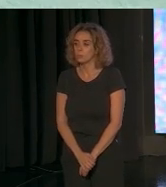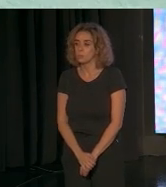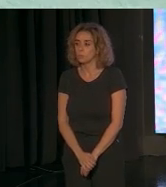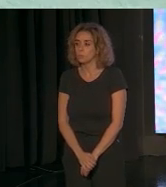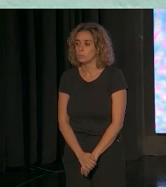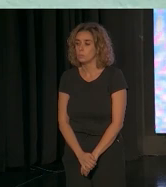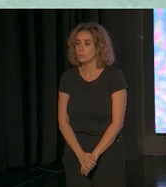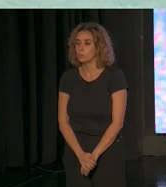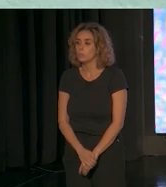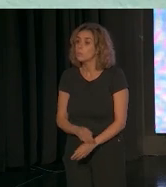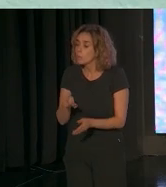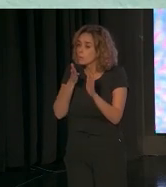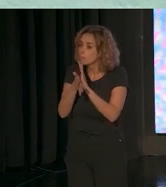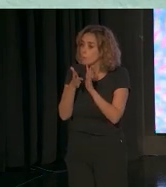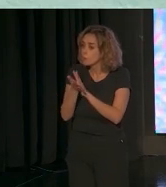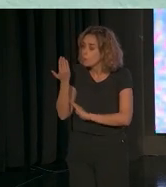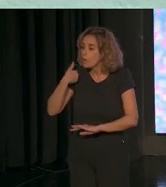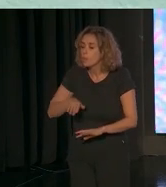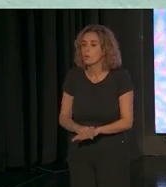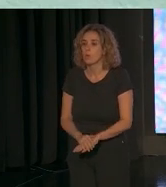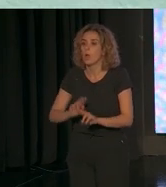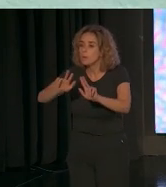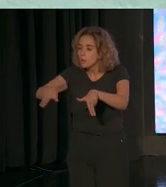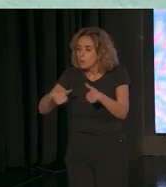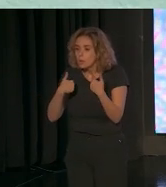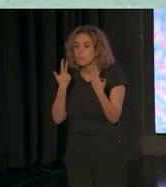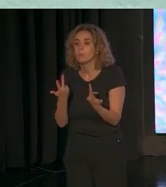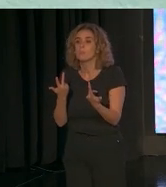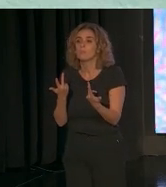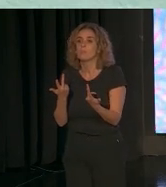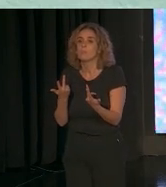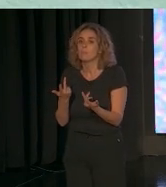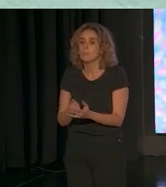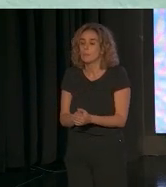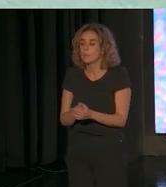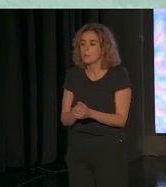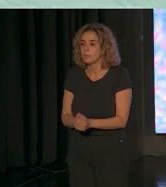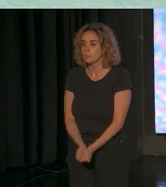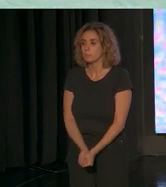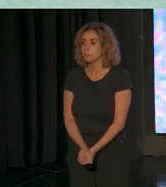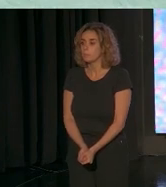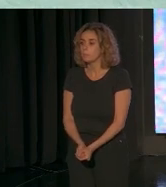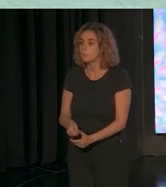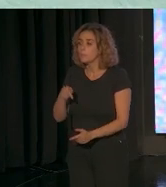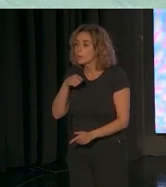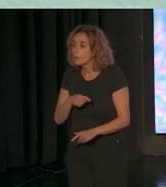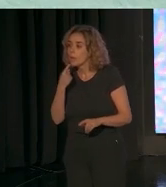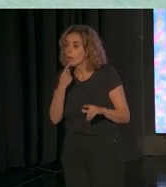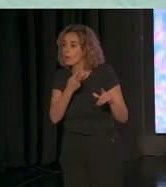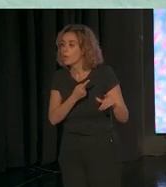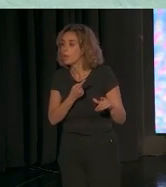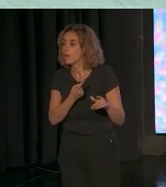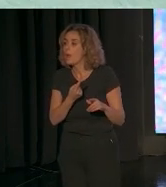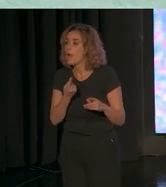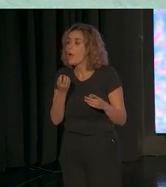leer, como ya hemos comentado. Permitidme que haga referencia a esta viñeta, en cuya camiseta pone al mejor abuelo